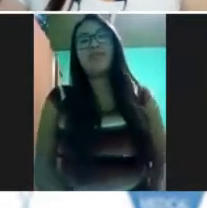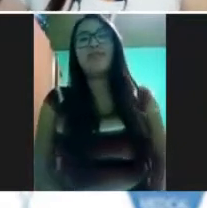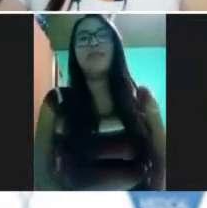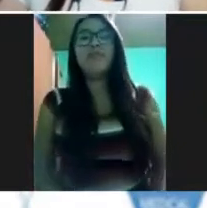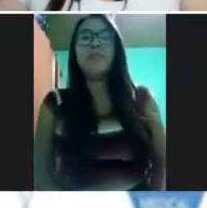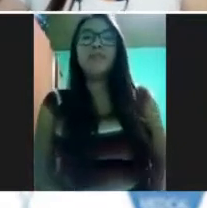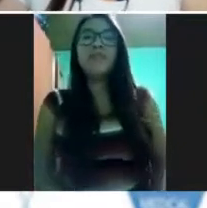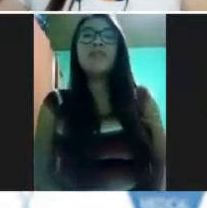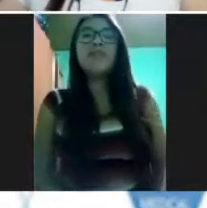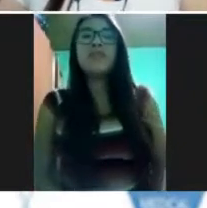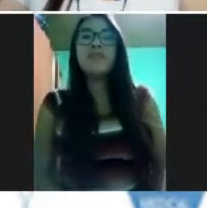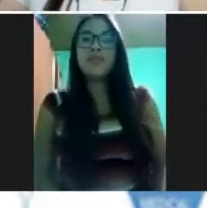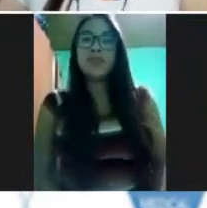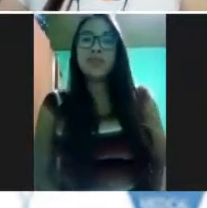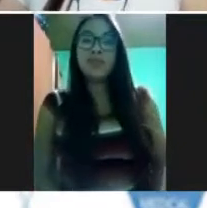Guatemala.